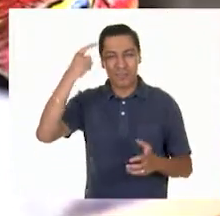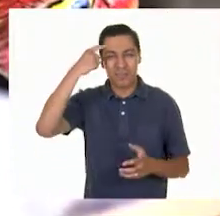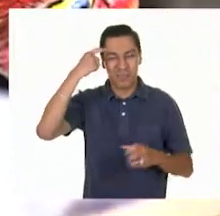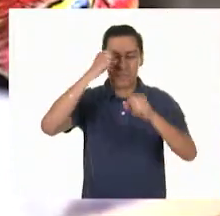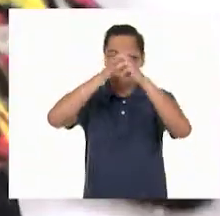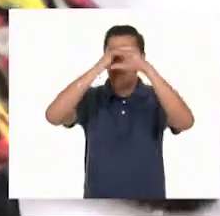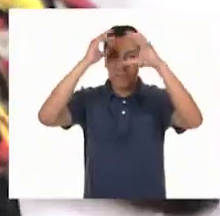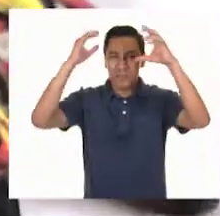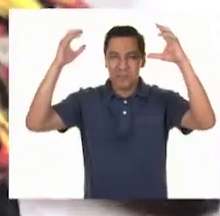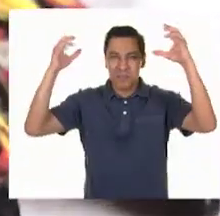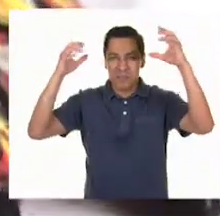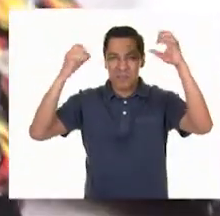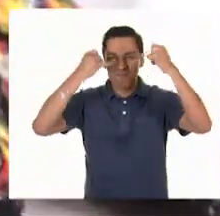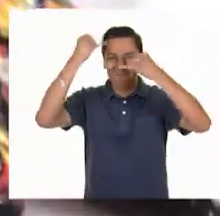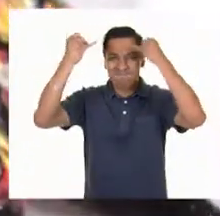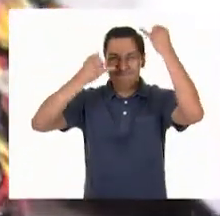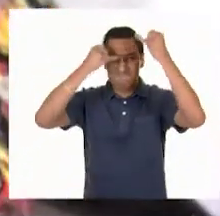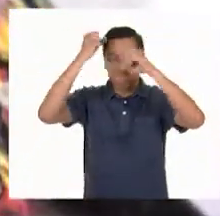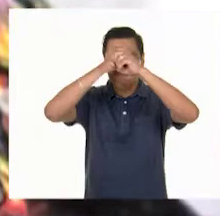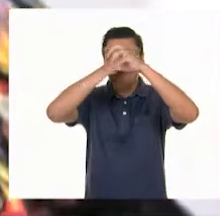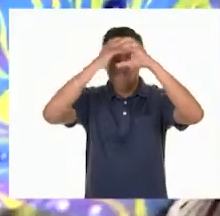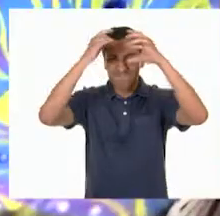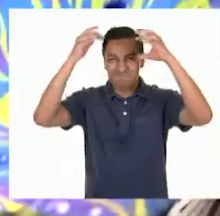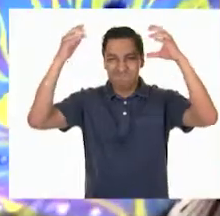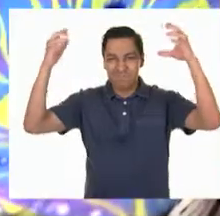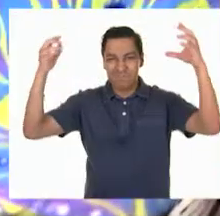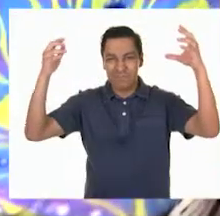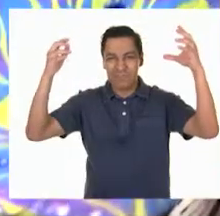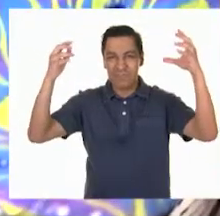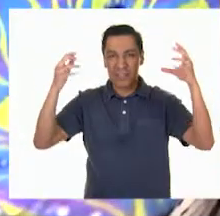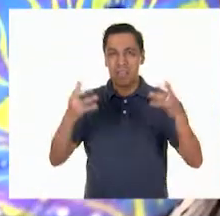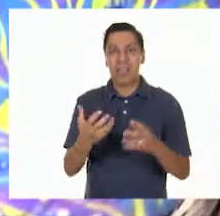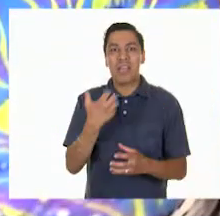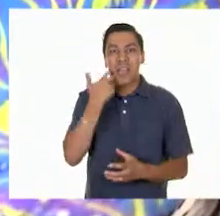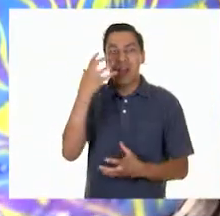dice como no se lo dice que me querían